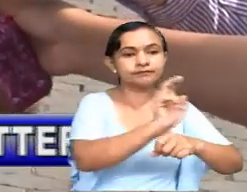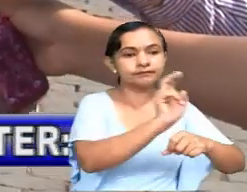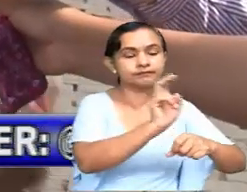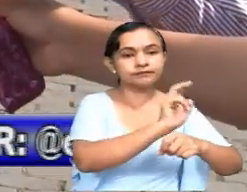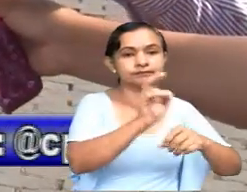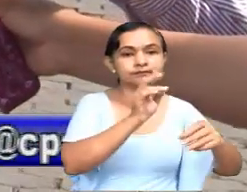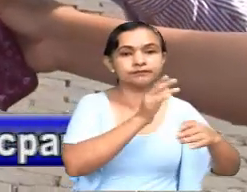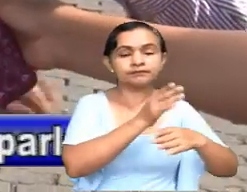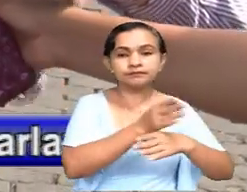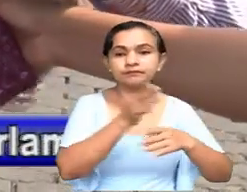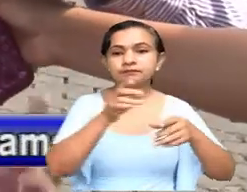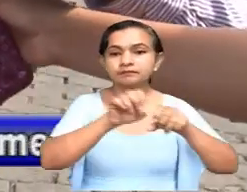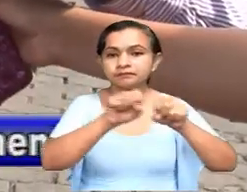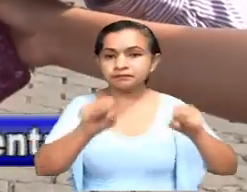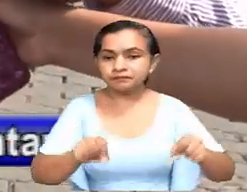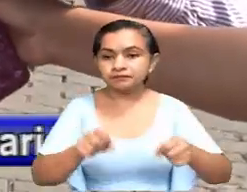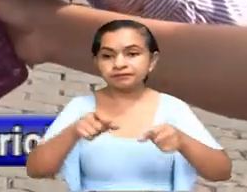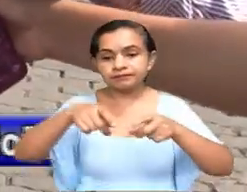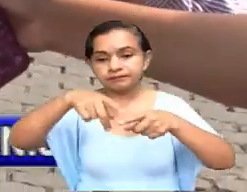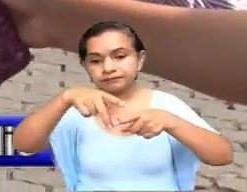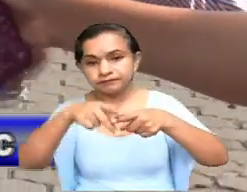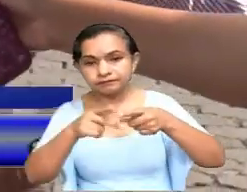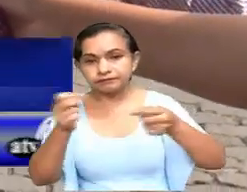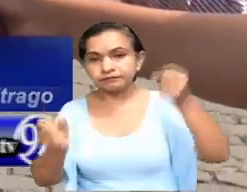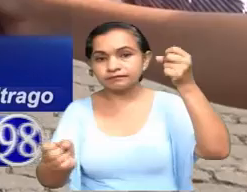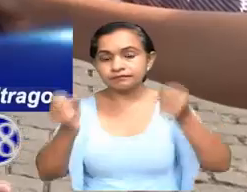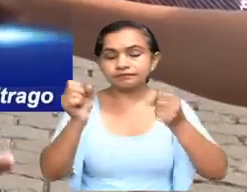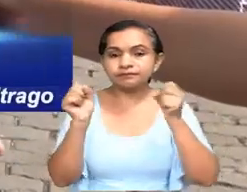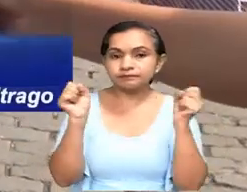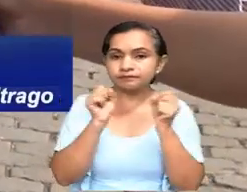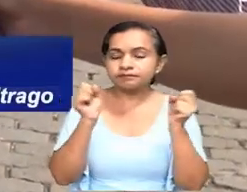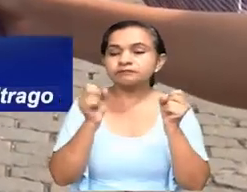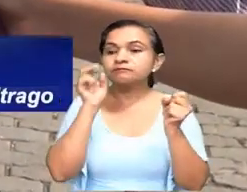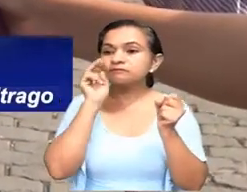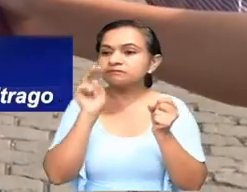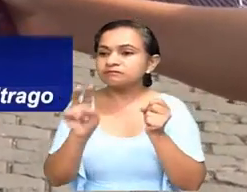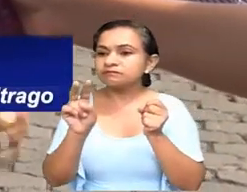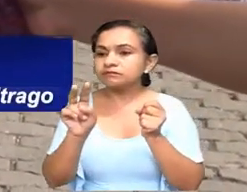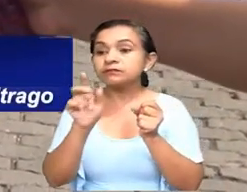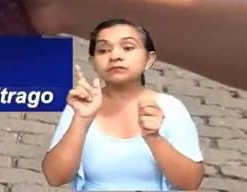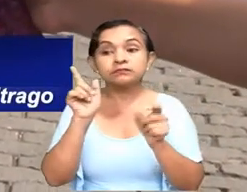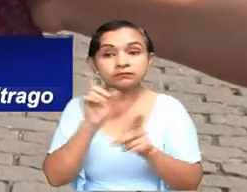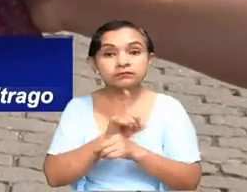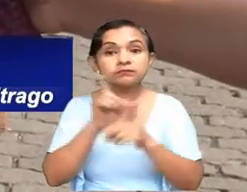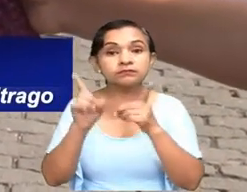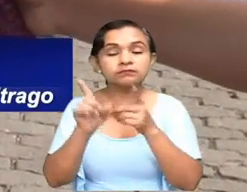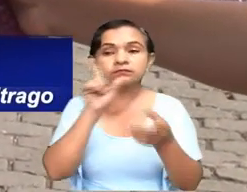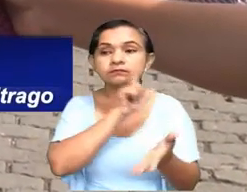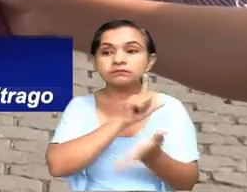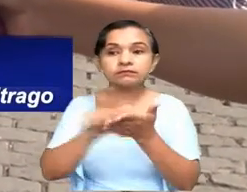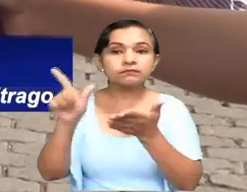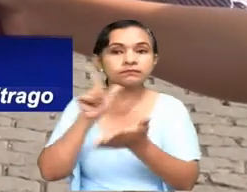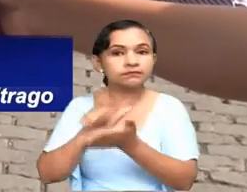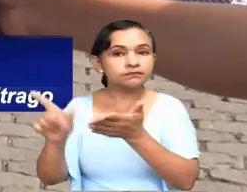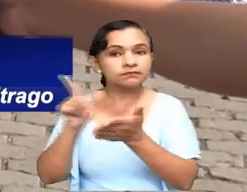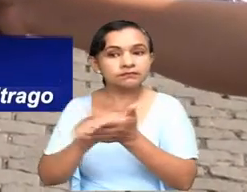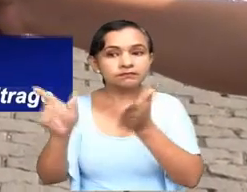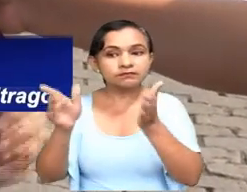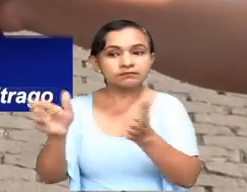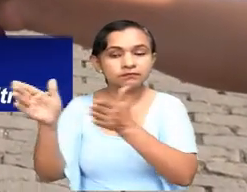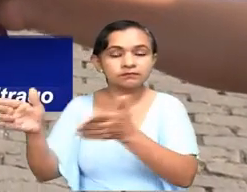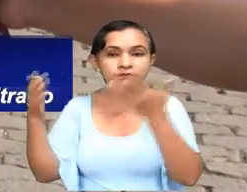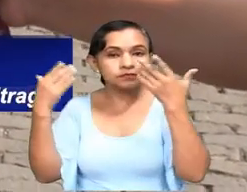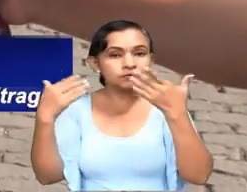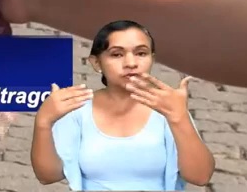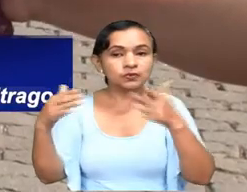talleres, vulcanizadoras, taller de mecánica, de refrigeración, que ellos tienen que mantener una limpieza óptima y eliminar